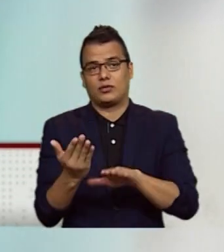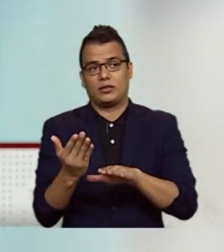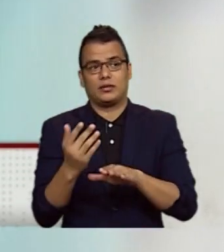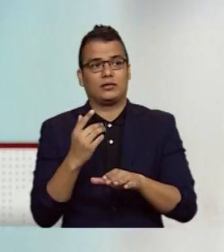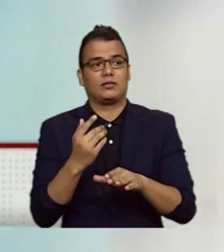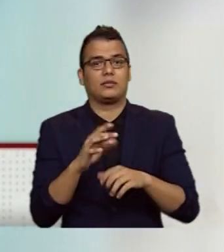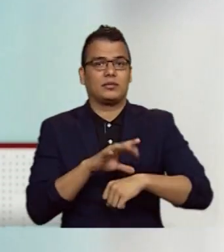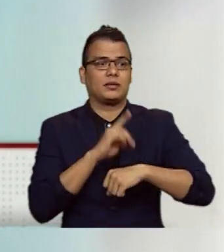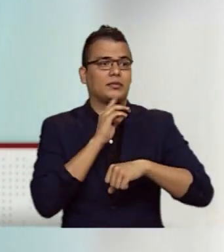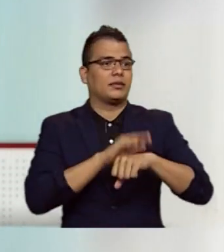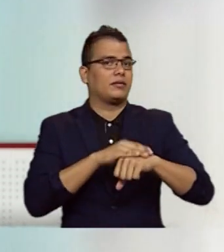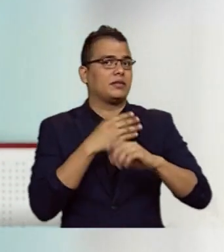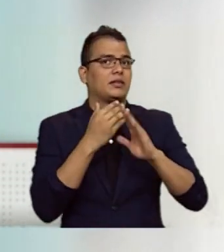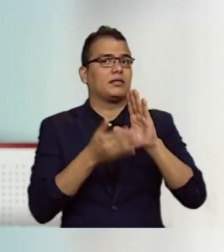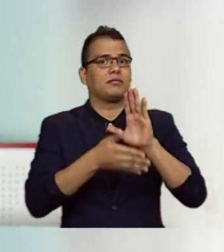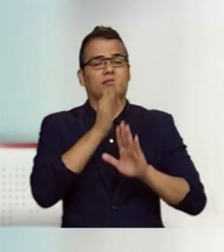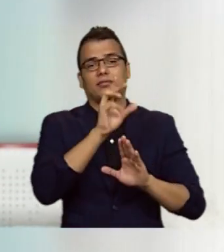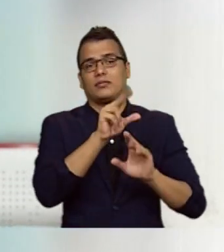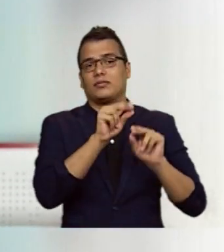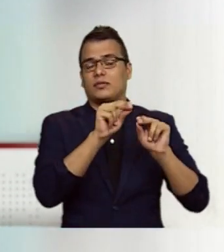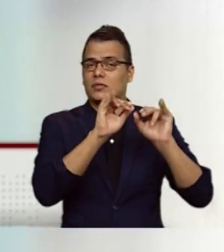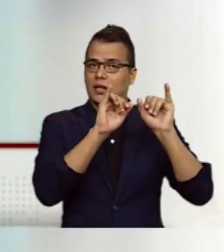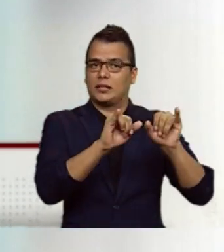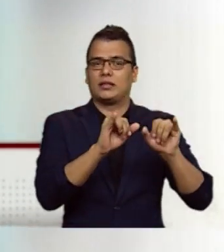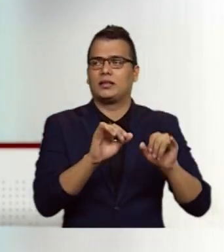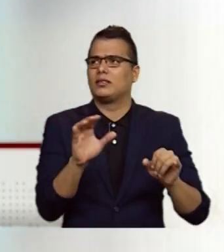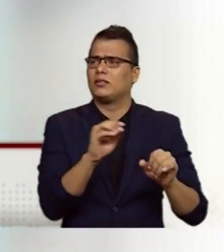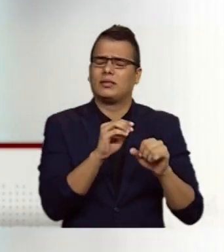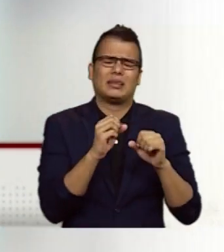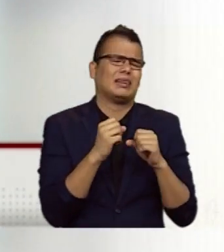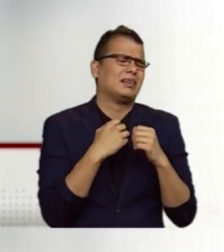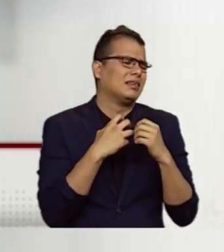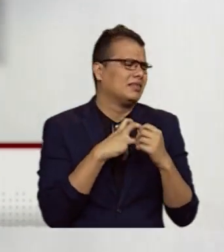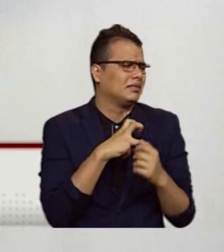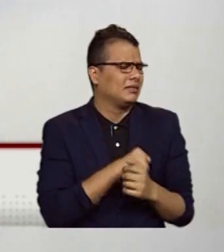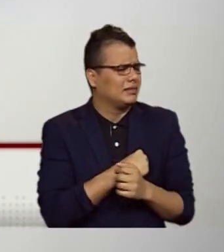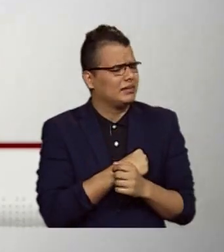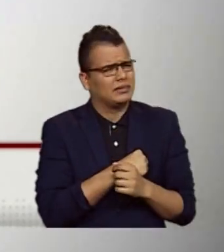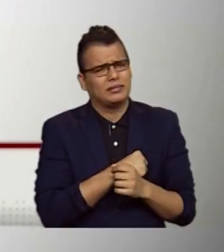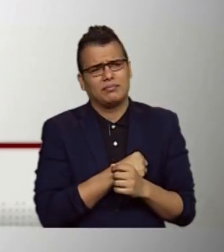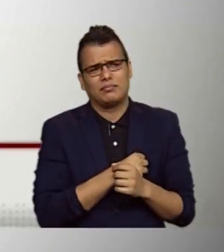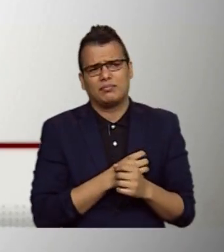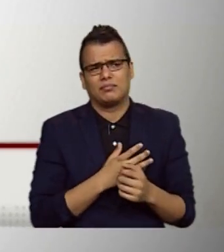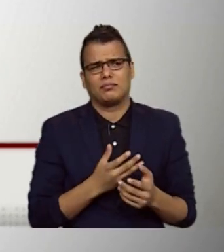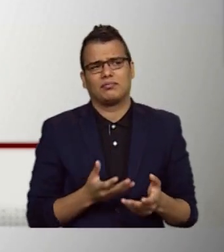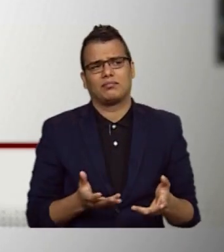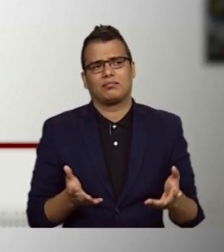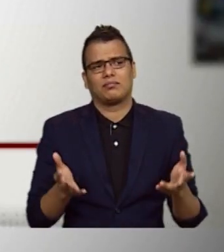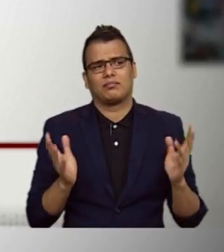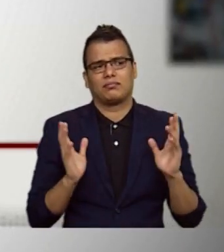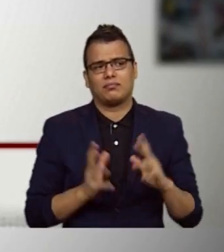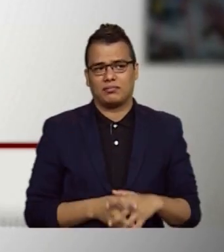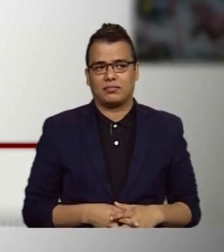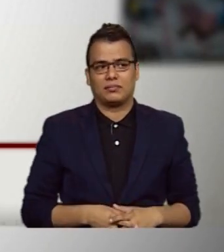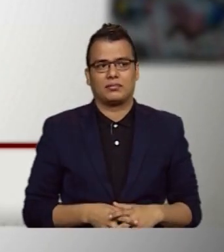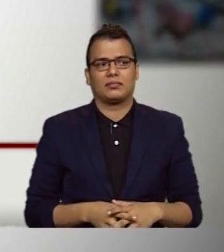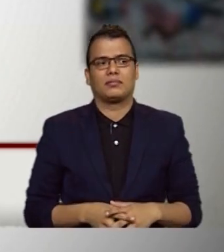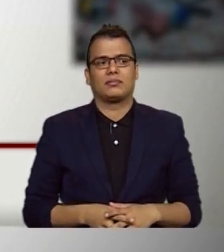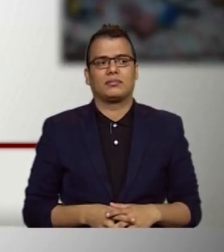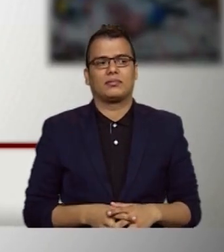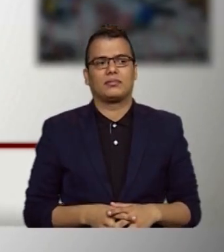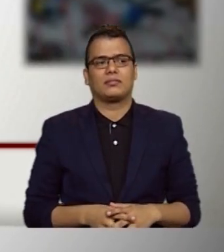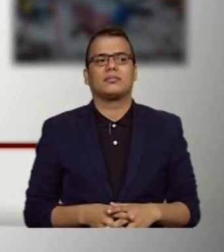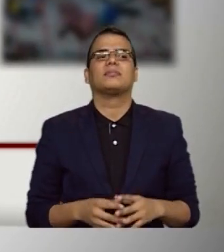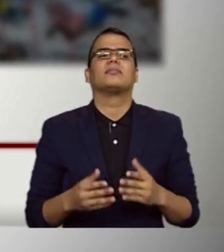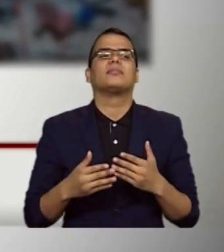salida. No, eso gritaban, eso llorábamos y todo, porque cuando me dijeron, ya tenemos tu donante, entras a la cirugía a las